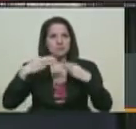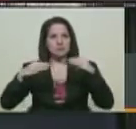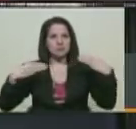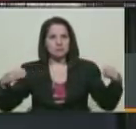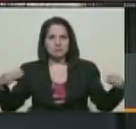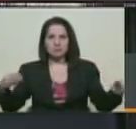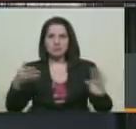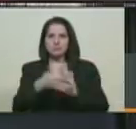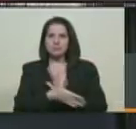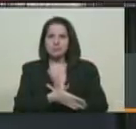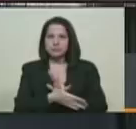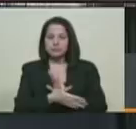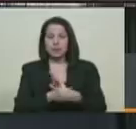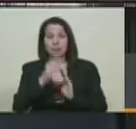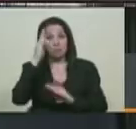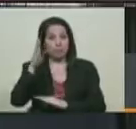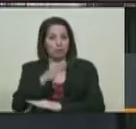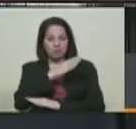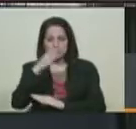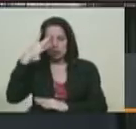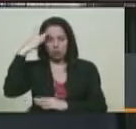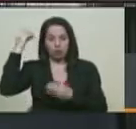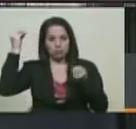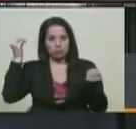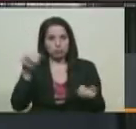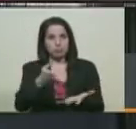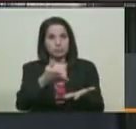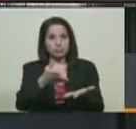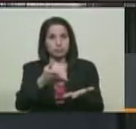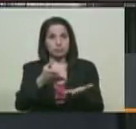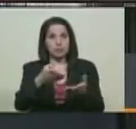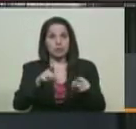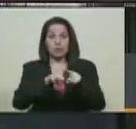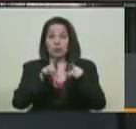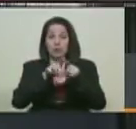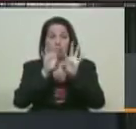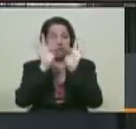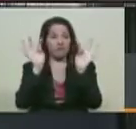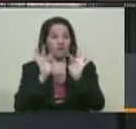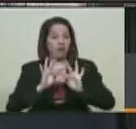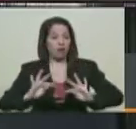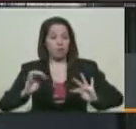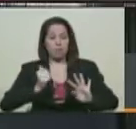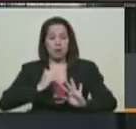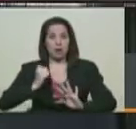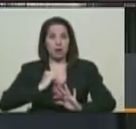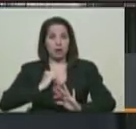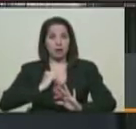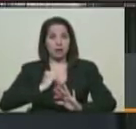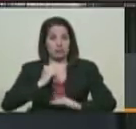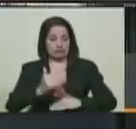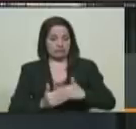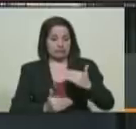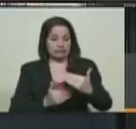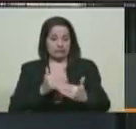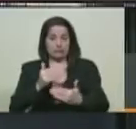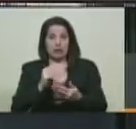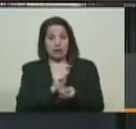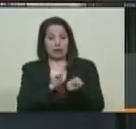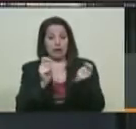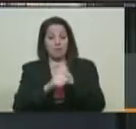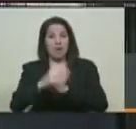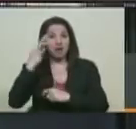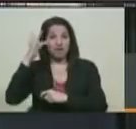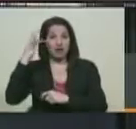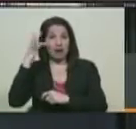Nacional Constituyente fue una bendición para el país en todos los sentidos. Un primer paso que dio fue reestructurar la Fiscalía General de la